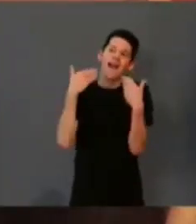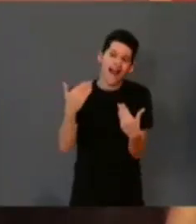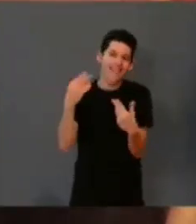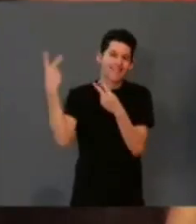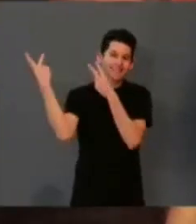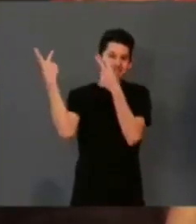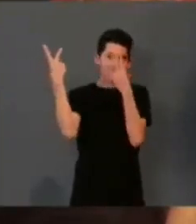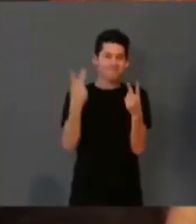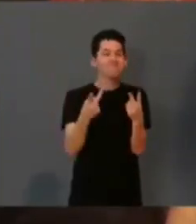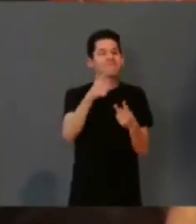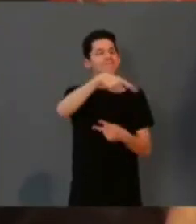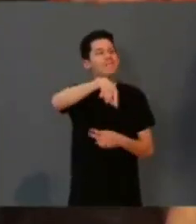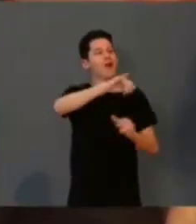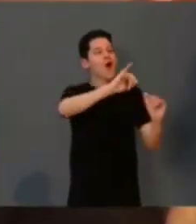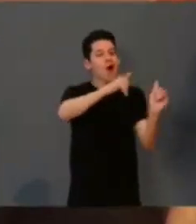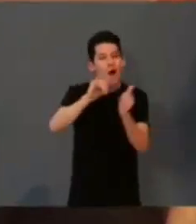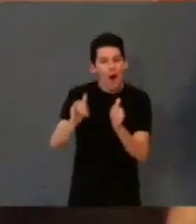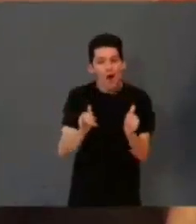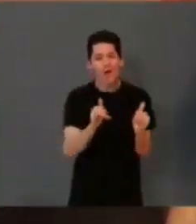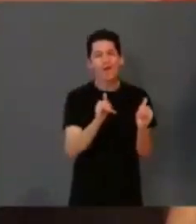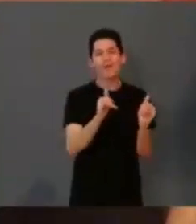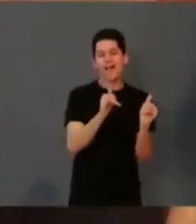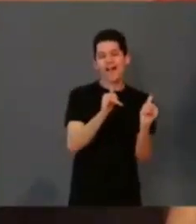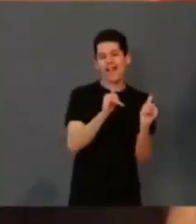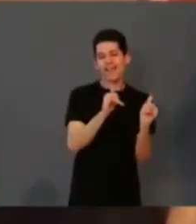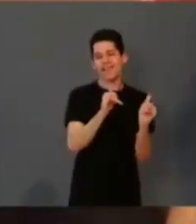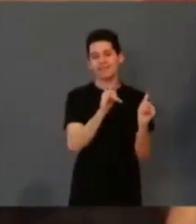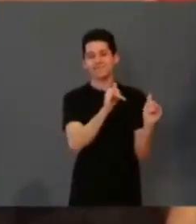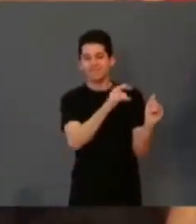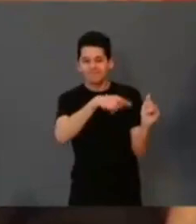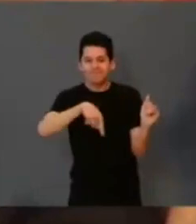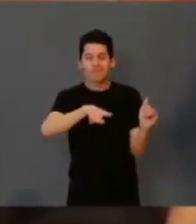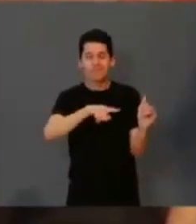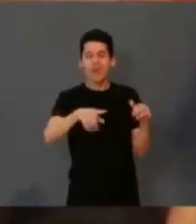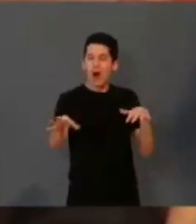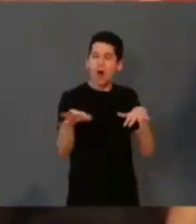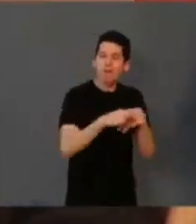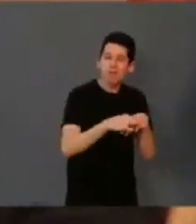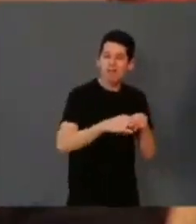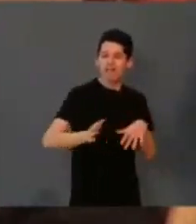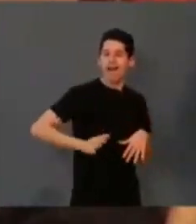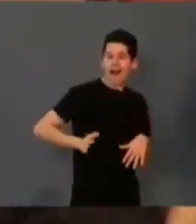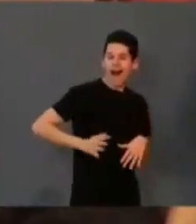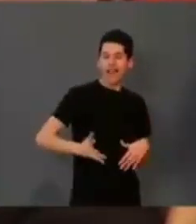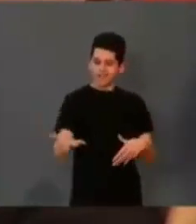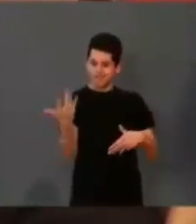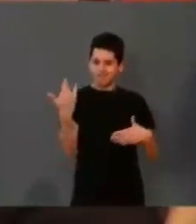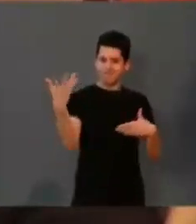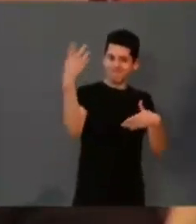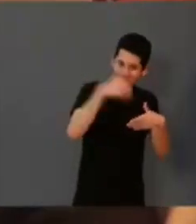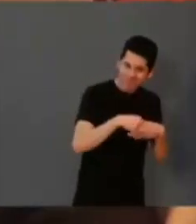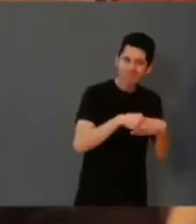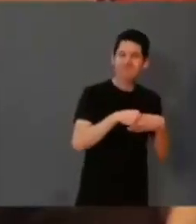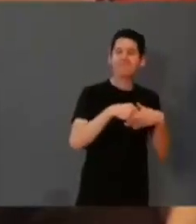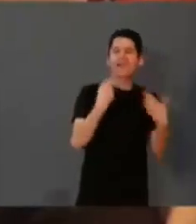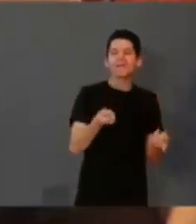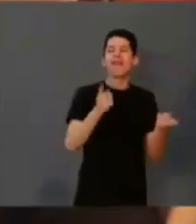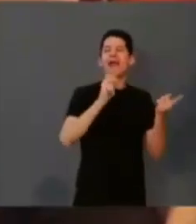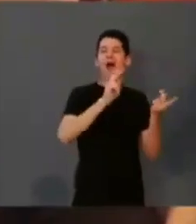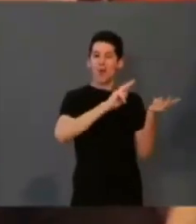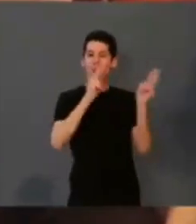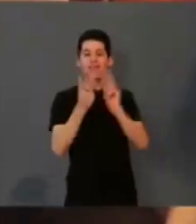a los jóvenes a jóvenes y adolescentes por compromiso sus ganas a unicef especialmente